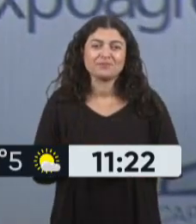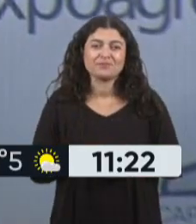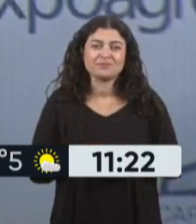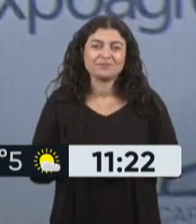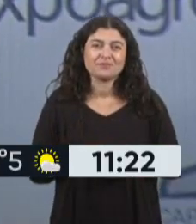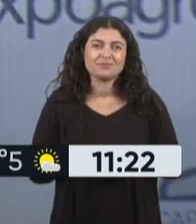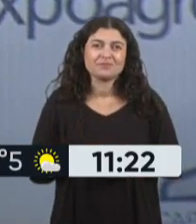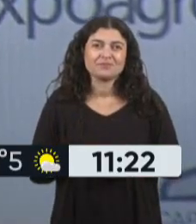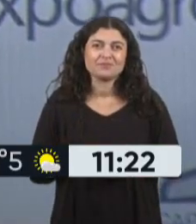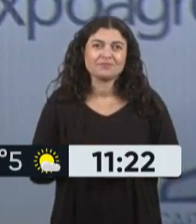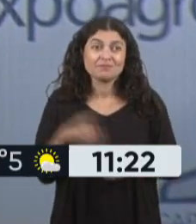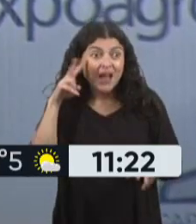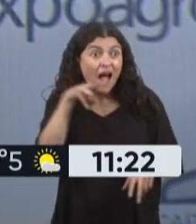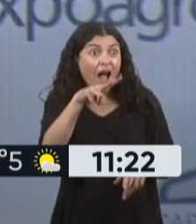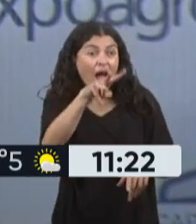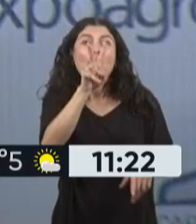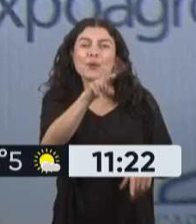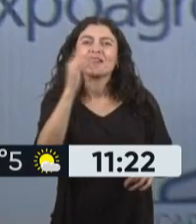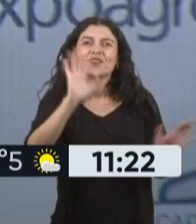También, ahora te veo.